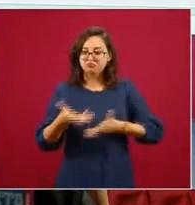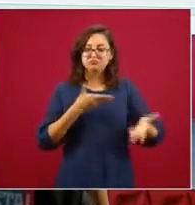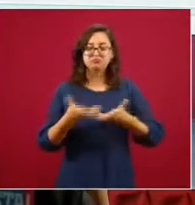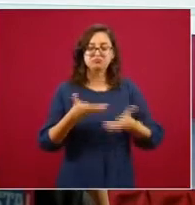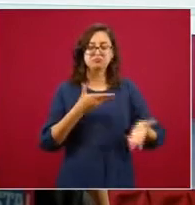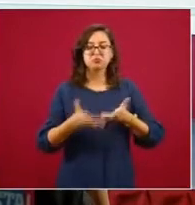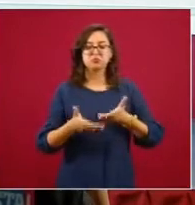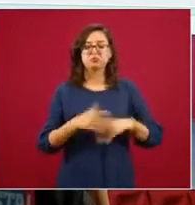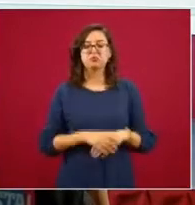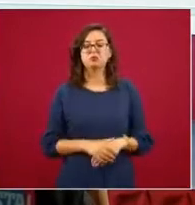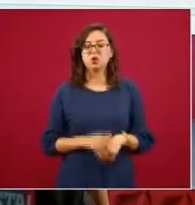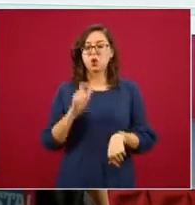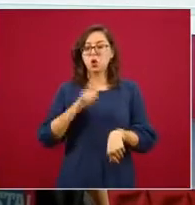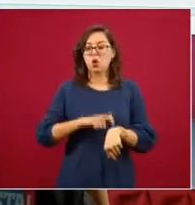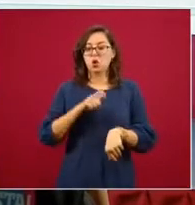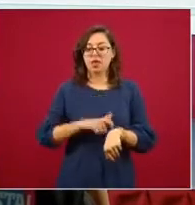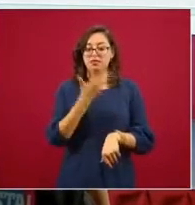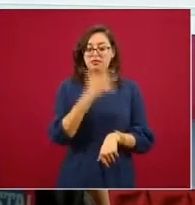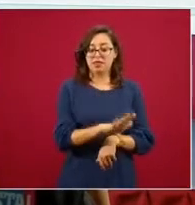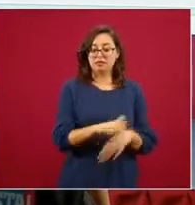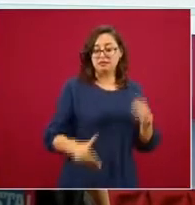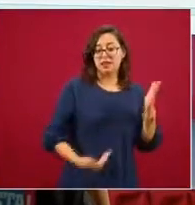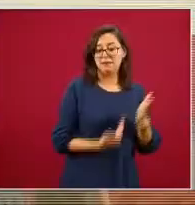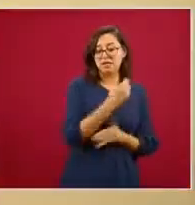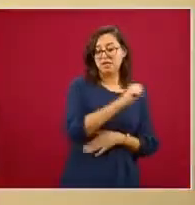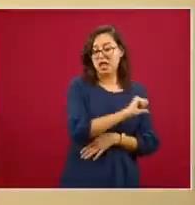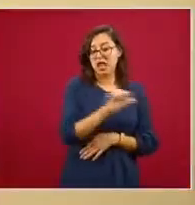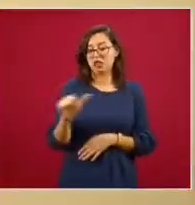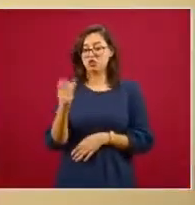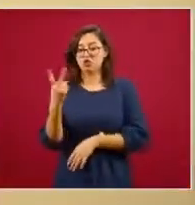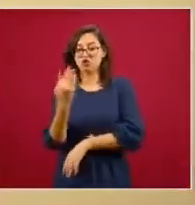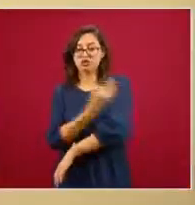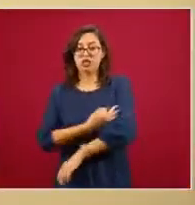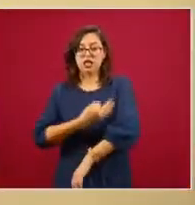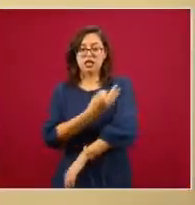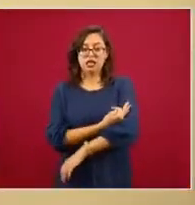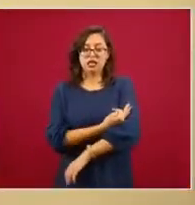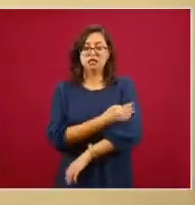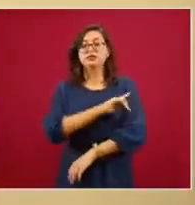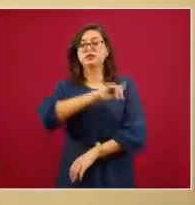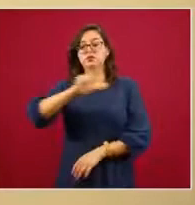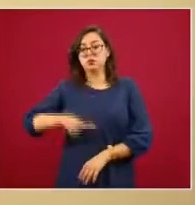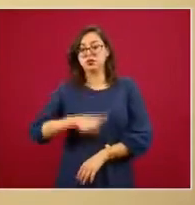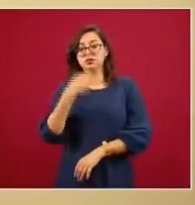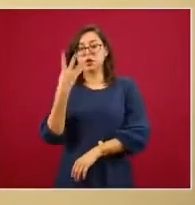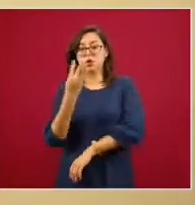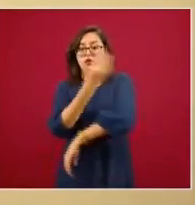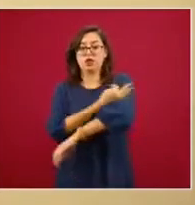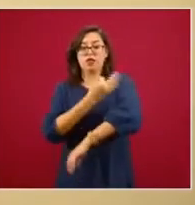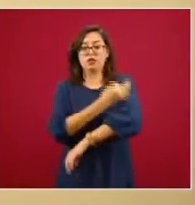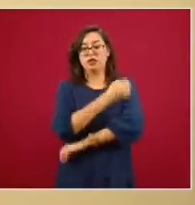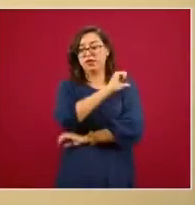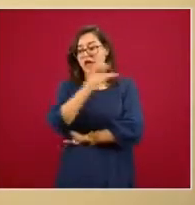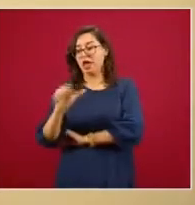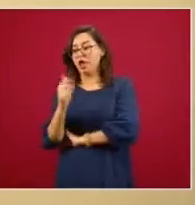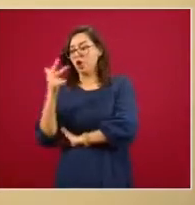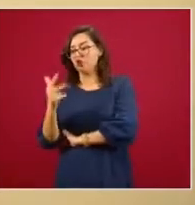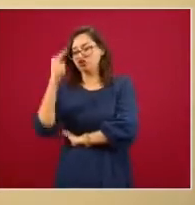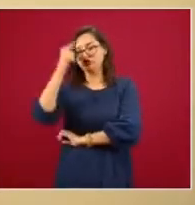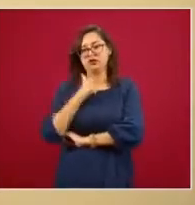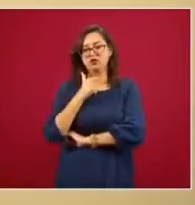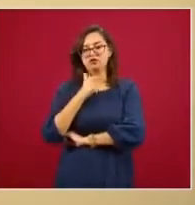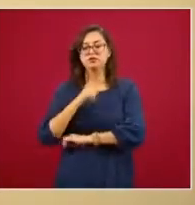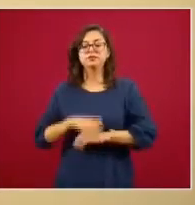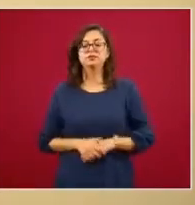acompañamiento. Los horarios de atención son de 10 de la mañana a 2 de la tarde y de 4 de la tarde a 8 de la noche. Si